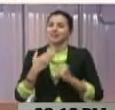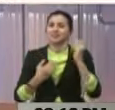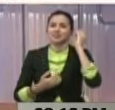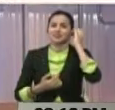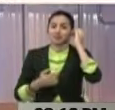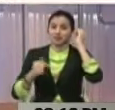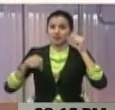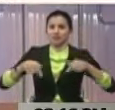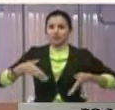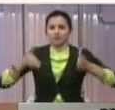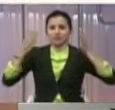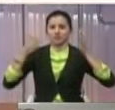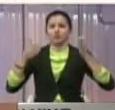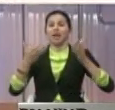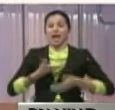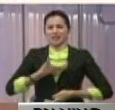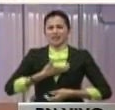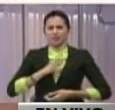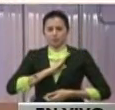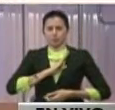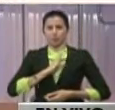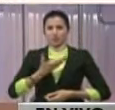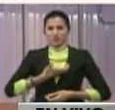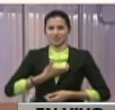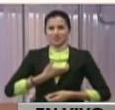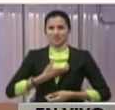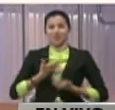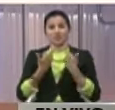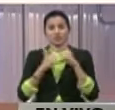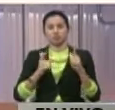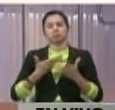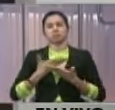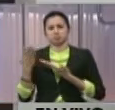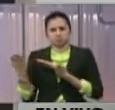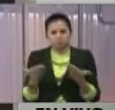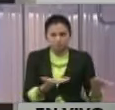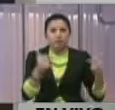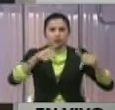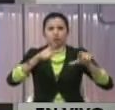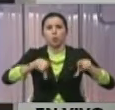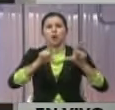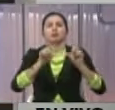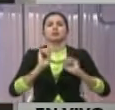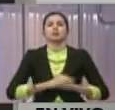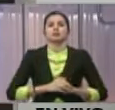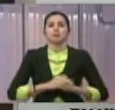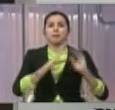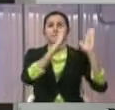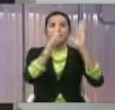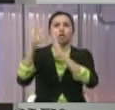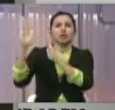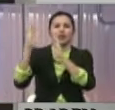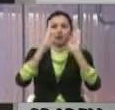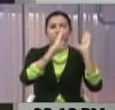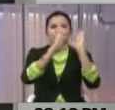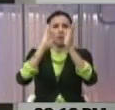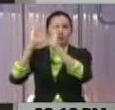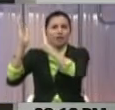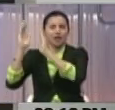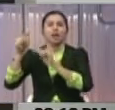por la Alcaldía Bolivariana Libertador. Aquí tenemos la biblioteca, un centro de documentación donde...